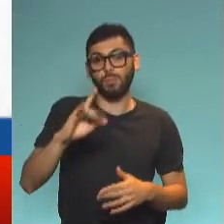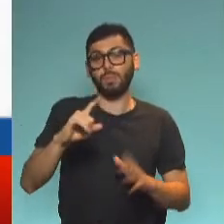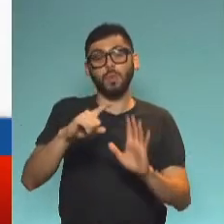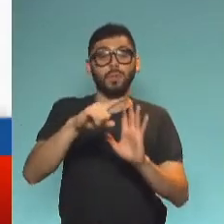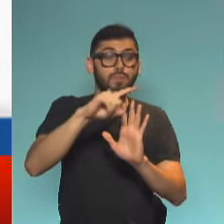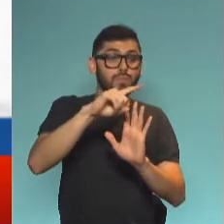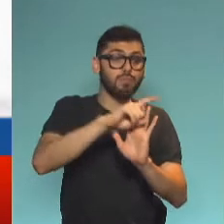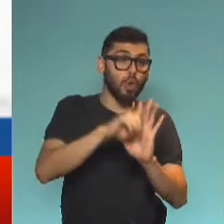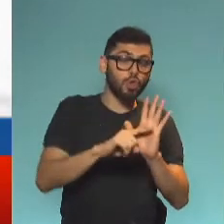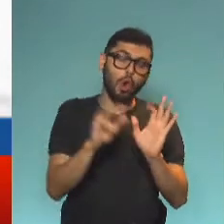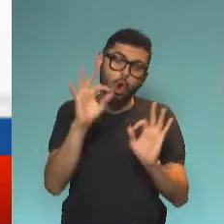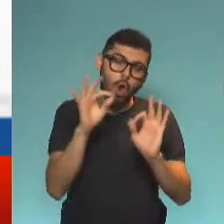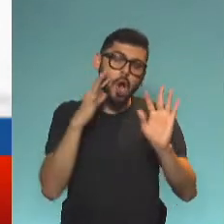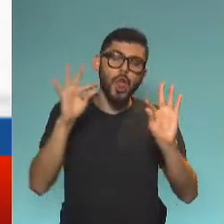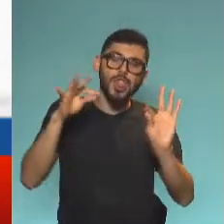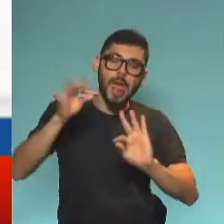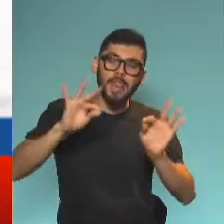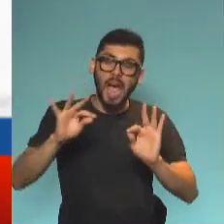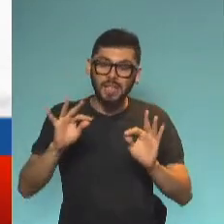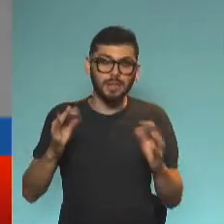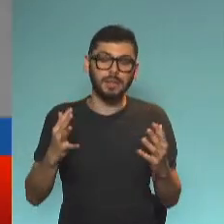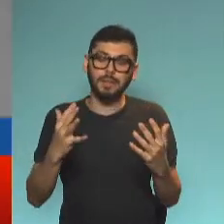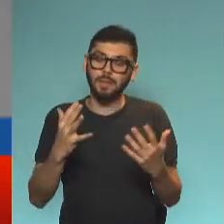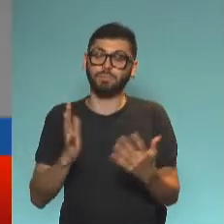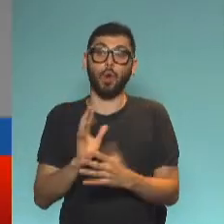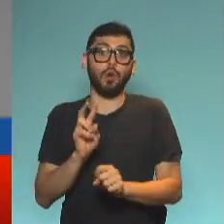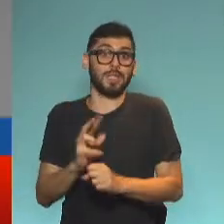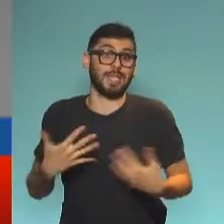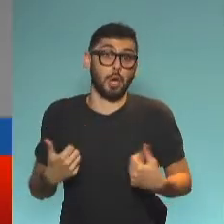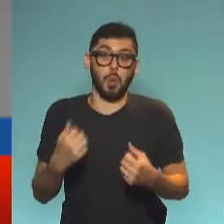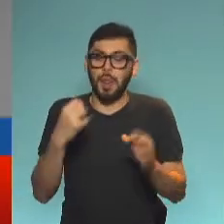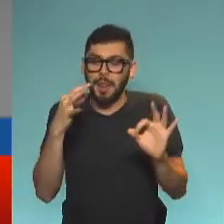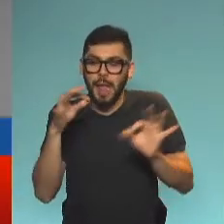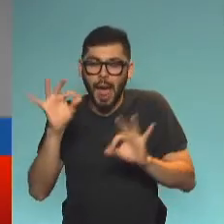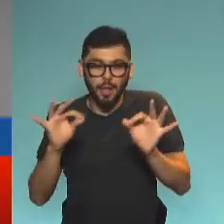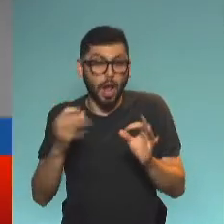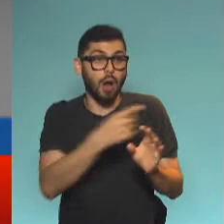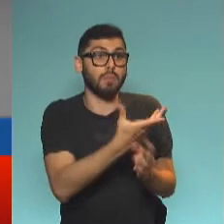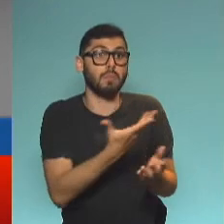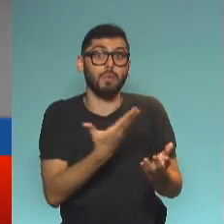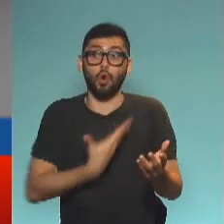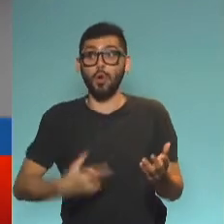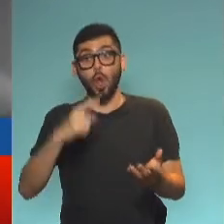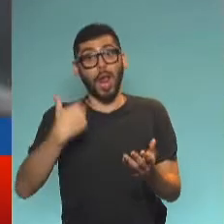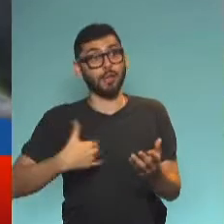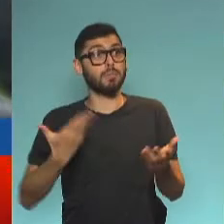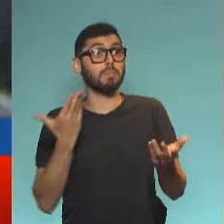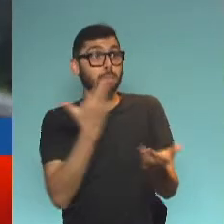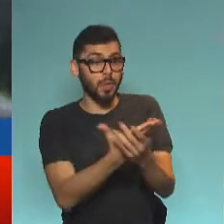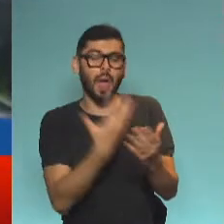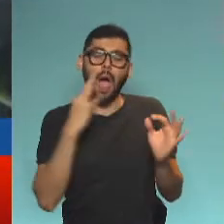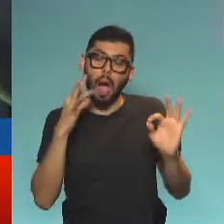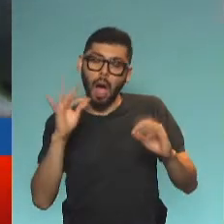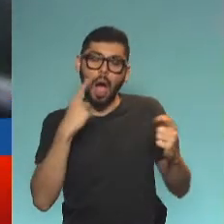o ajustar cualquier tipo de medida sanitaria que estaban solicitadas por parte del gobierno argentino,